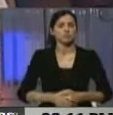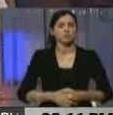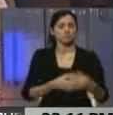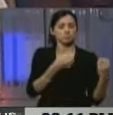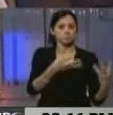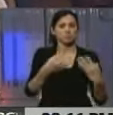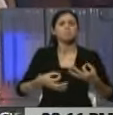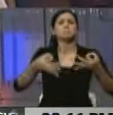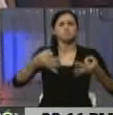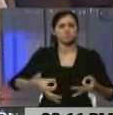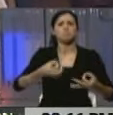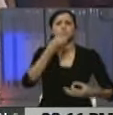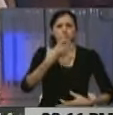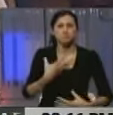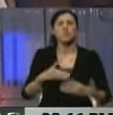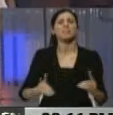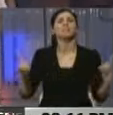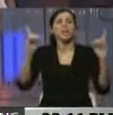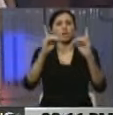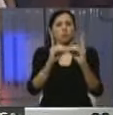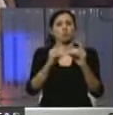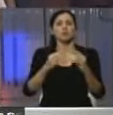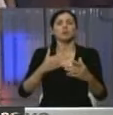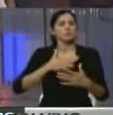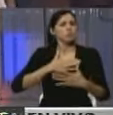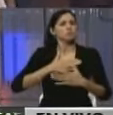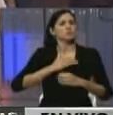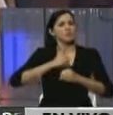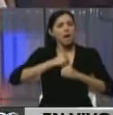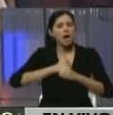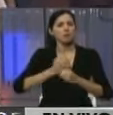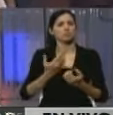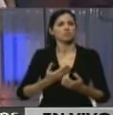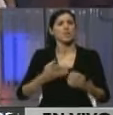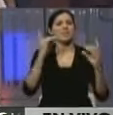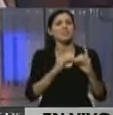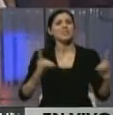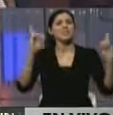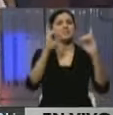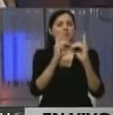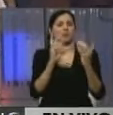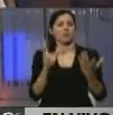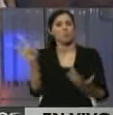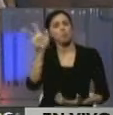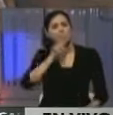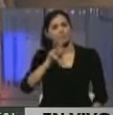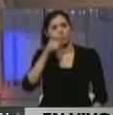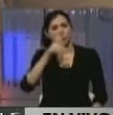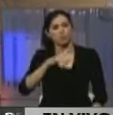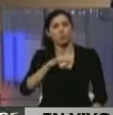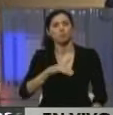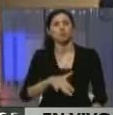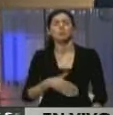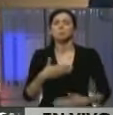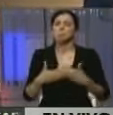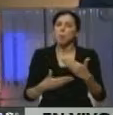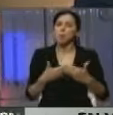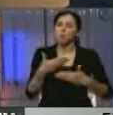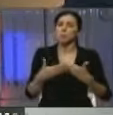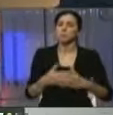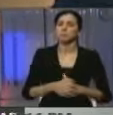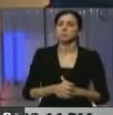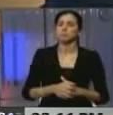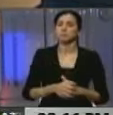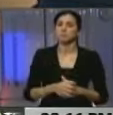abastecimiento digno de nuestro trabajo y de nuestra dignidad, irán surgiendo,